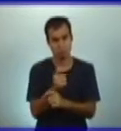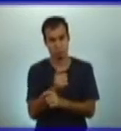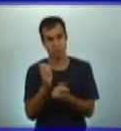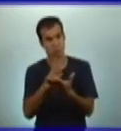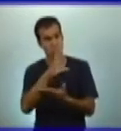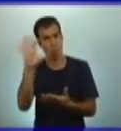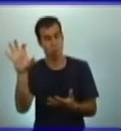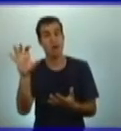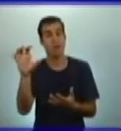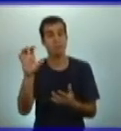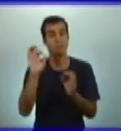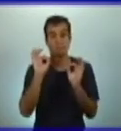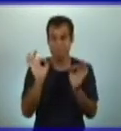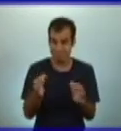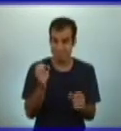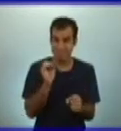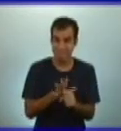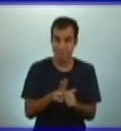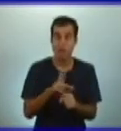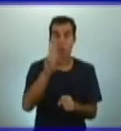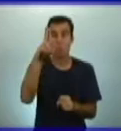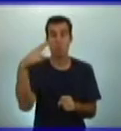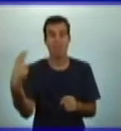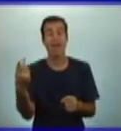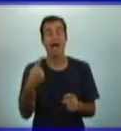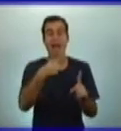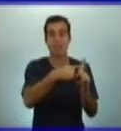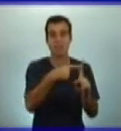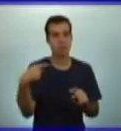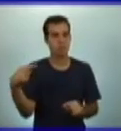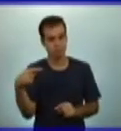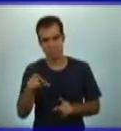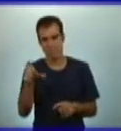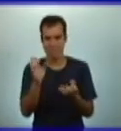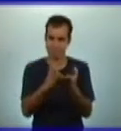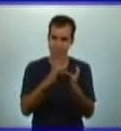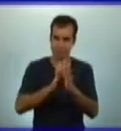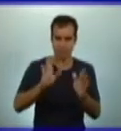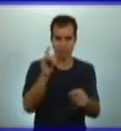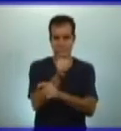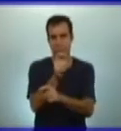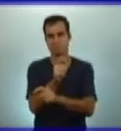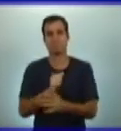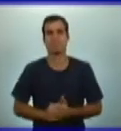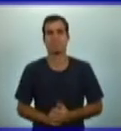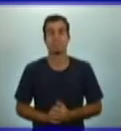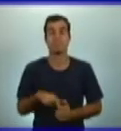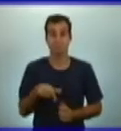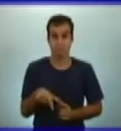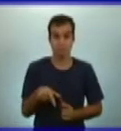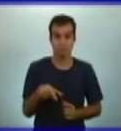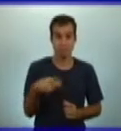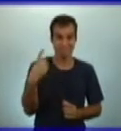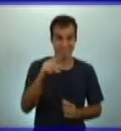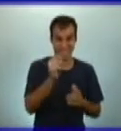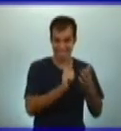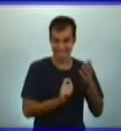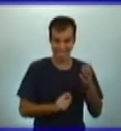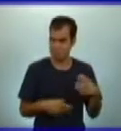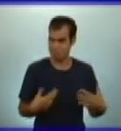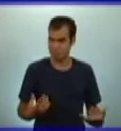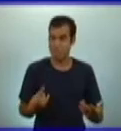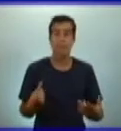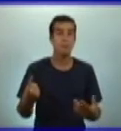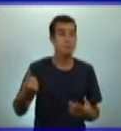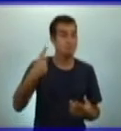cuando iniciaron las unidades de adición y sustracción, que ya son clases dadas. Estos ejercicios con texto requieren, primero,